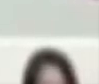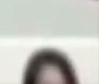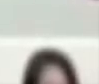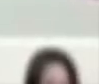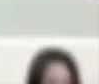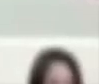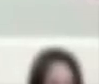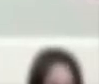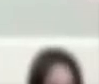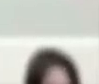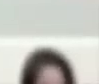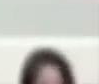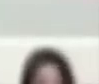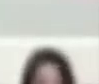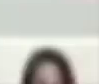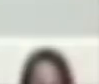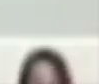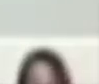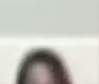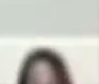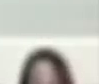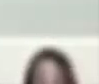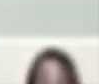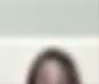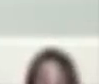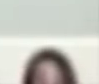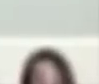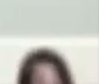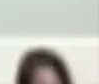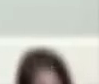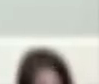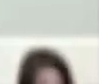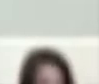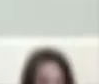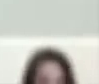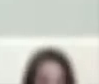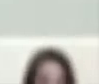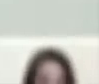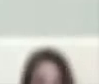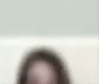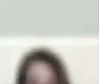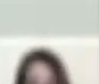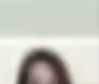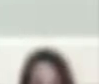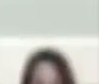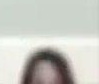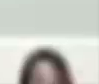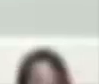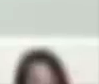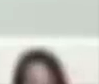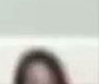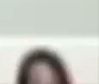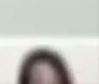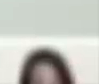repartiendo tanques de almacenamiento pero también comunicó cuáles elementos deberían tener a mano a los ciudadanos para enfrentar los